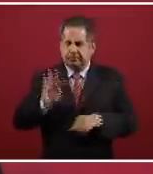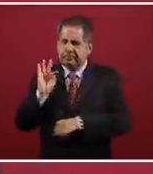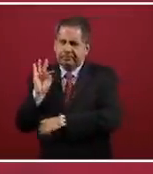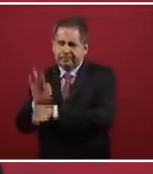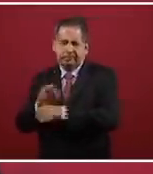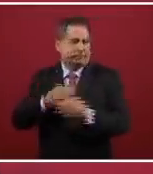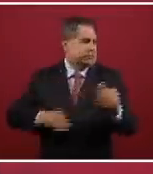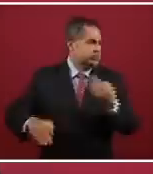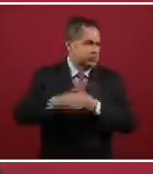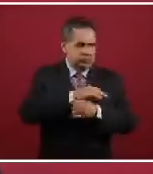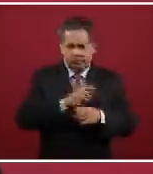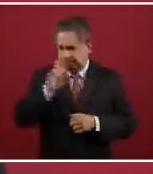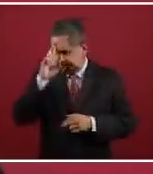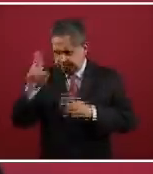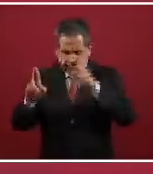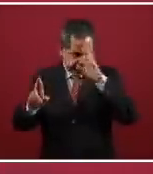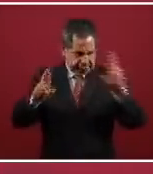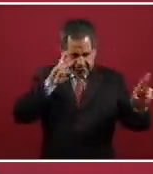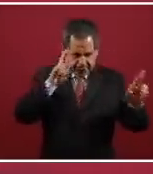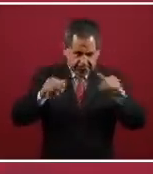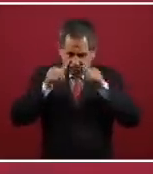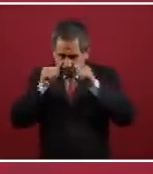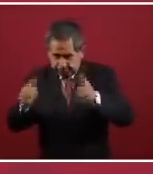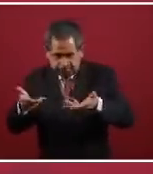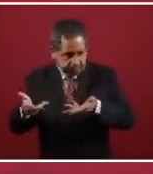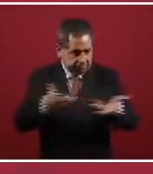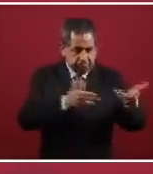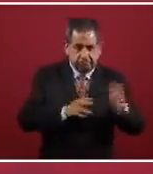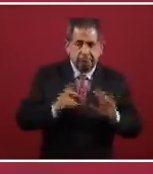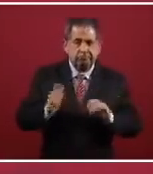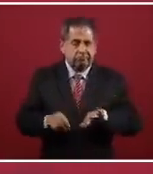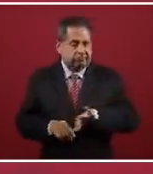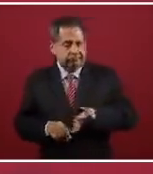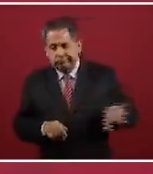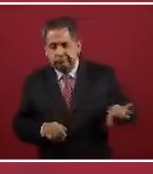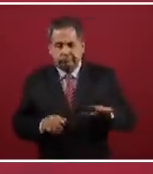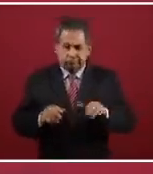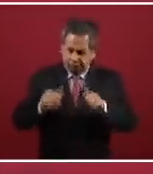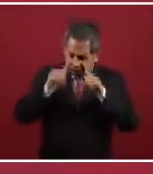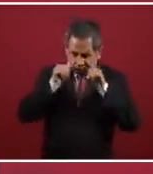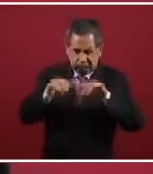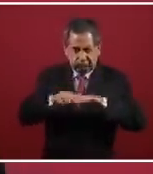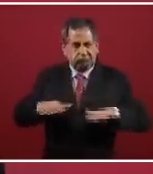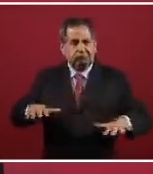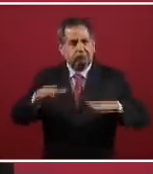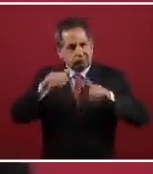y respetar a todos y atender a todos y hacer a un lado